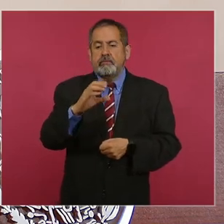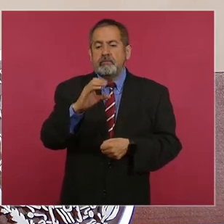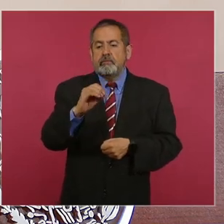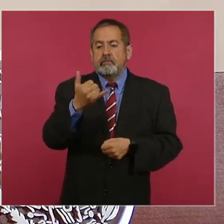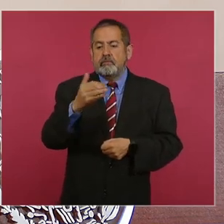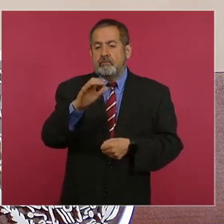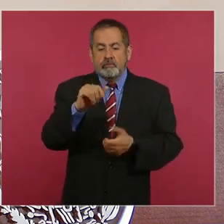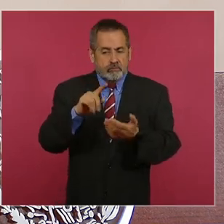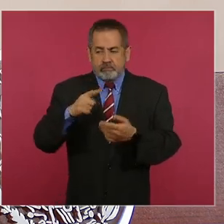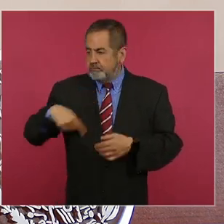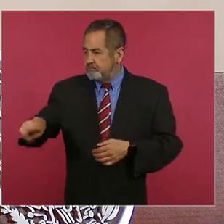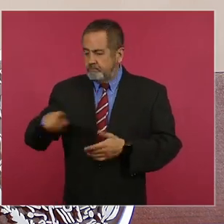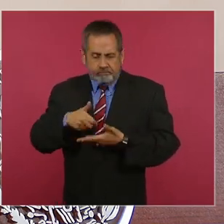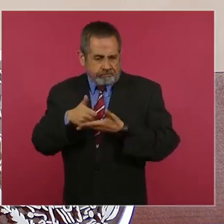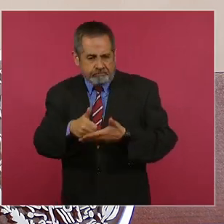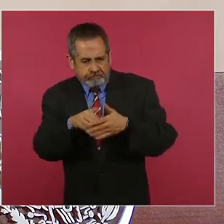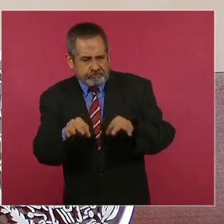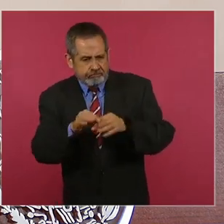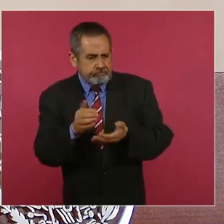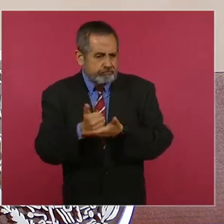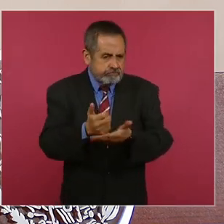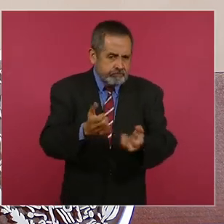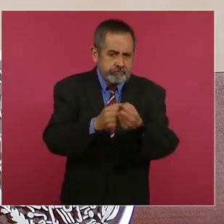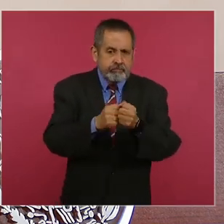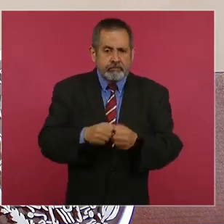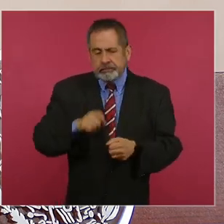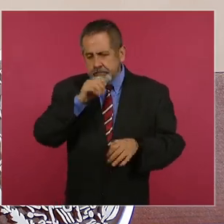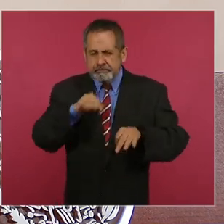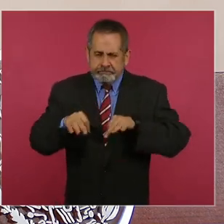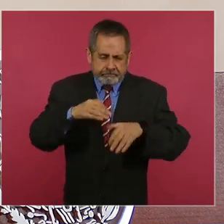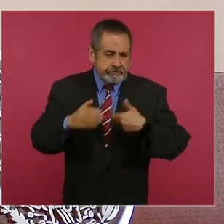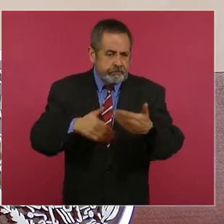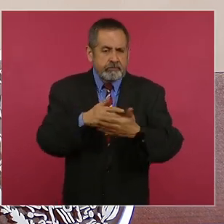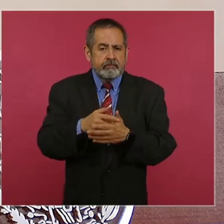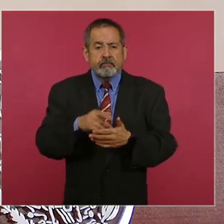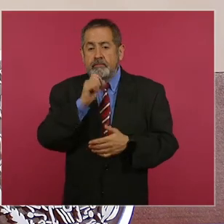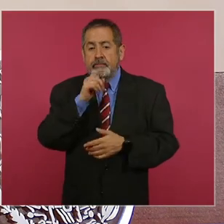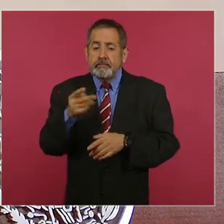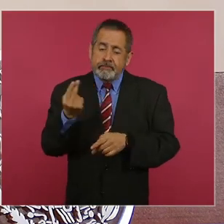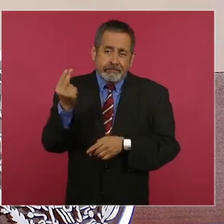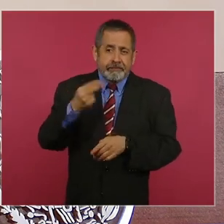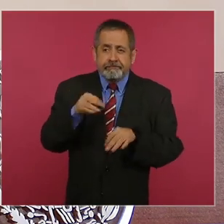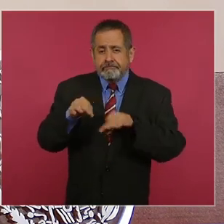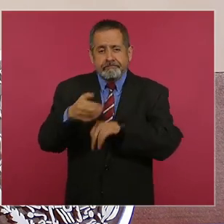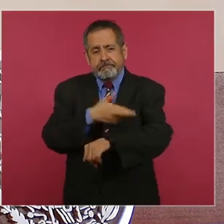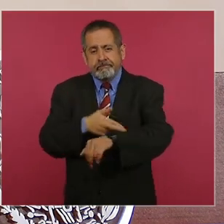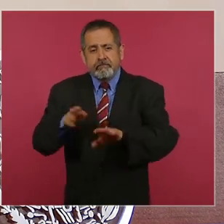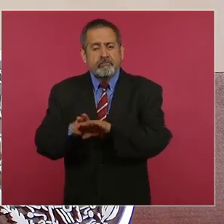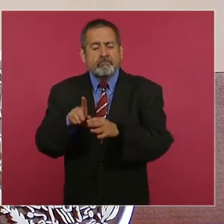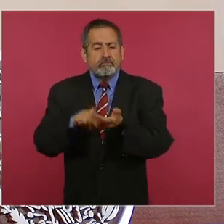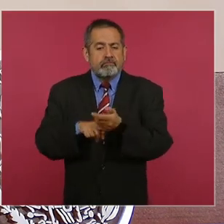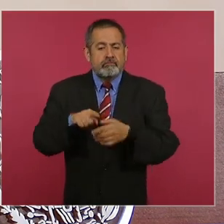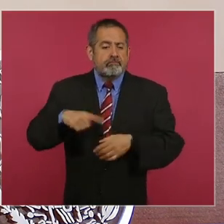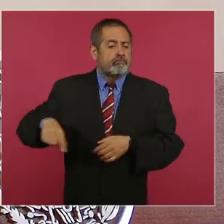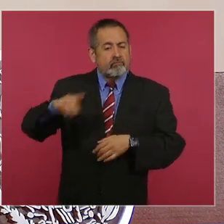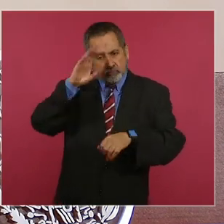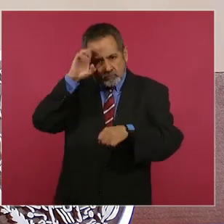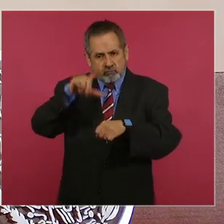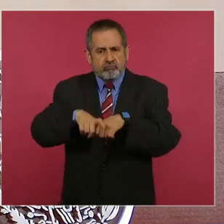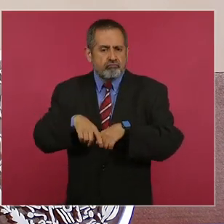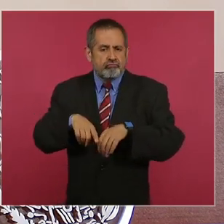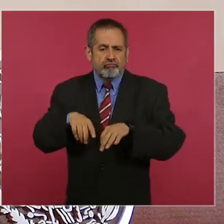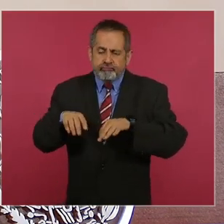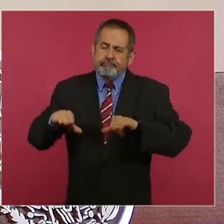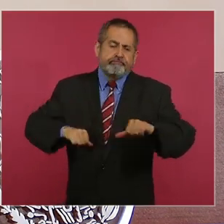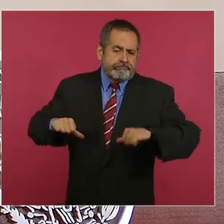Estamos trabajando también por recuperar la normalidad en el ámbito de las actividades culturales